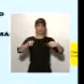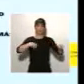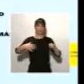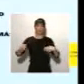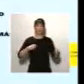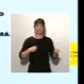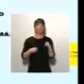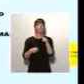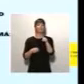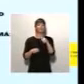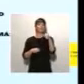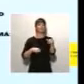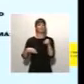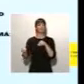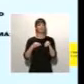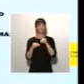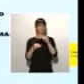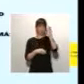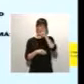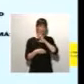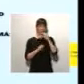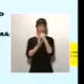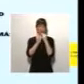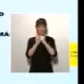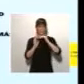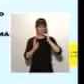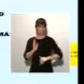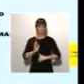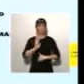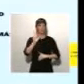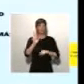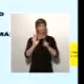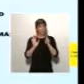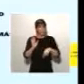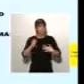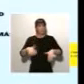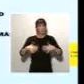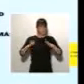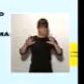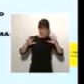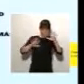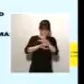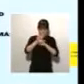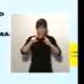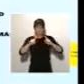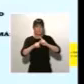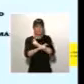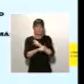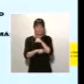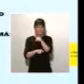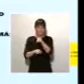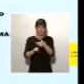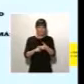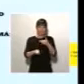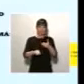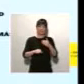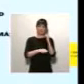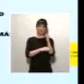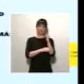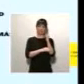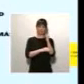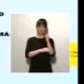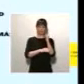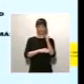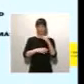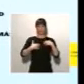de vista científico, pero que también son muy complejas. Lo que ha estado haciendo el Instituto de Salud Carlos III es estar